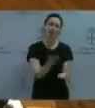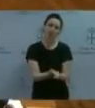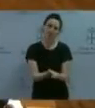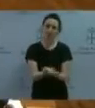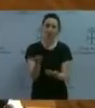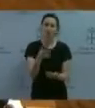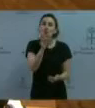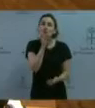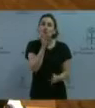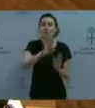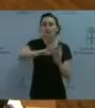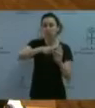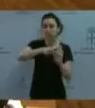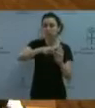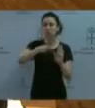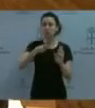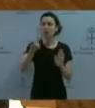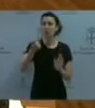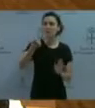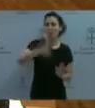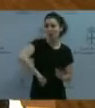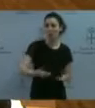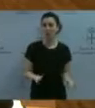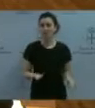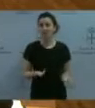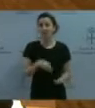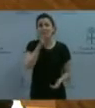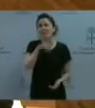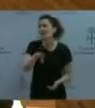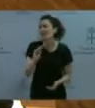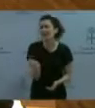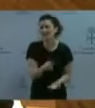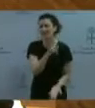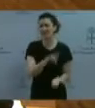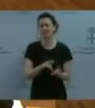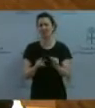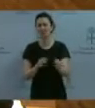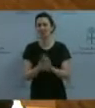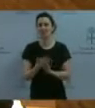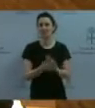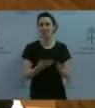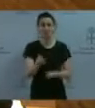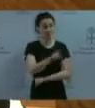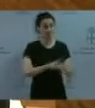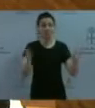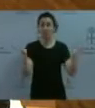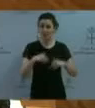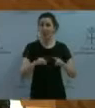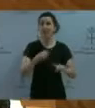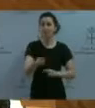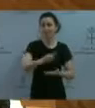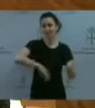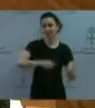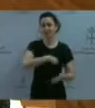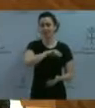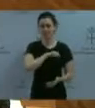No Hay palabras que no he entendido en ese discurso. No hay ningún problema, presidente. Cuando termine la leo en español, si quiere. Pero dentro de los 4 minutos.